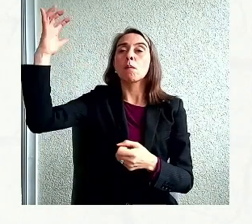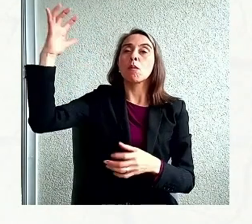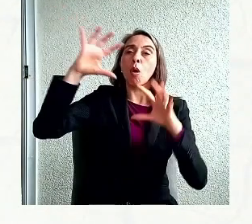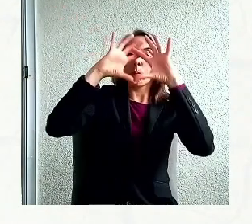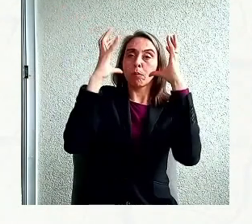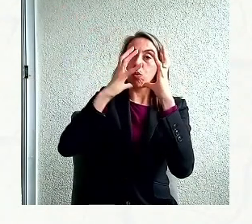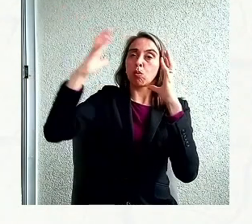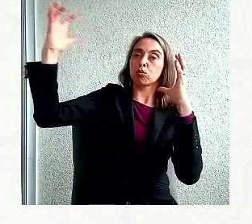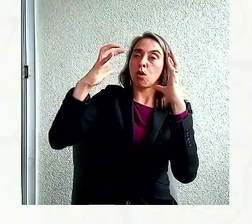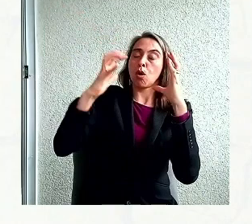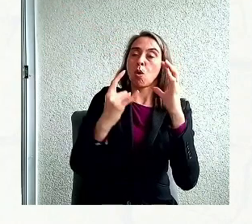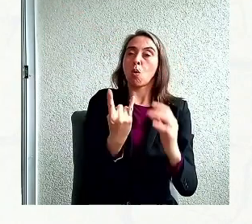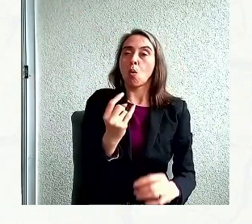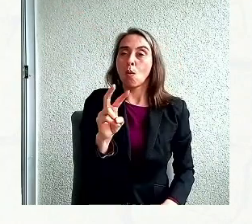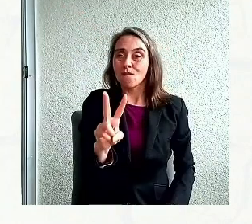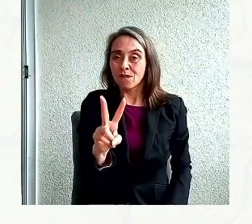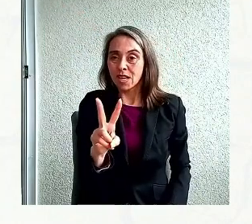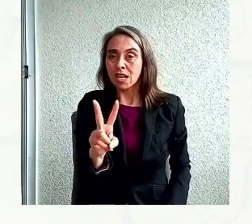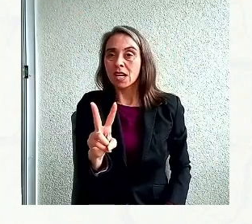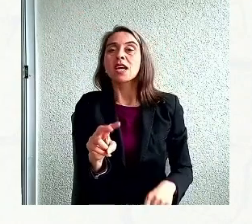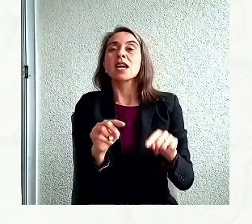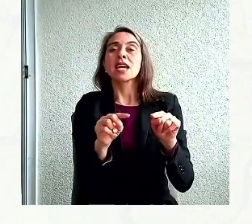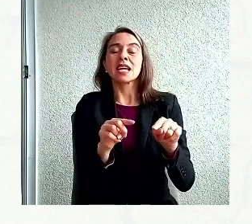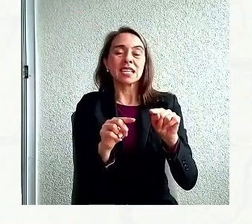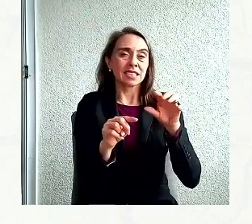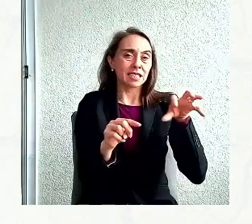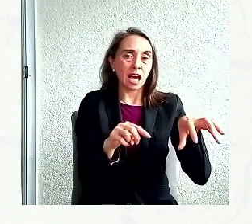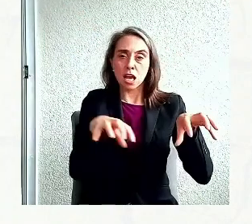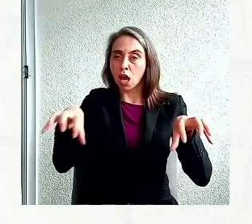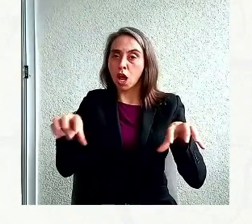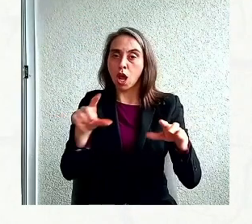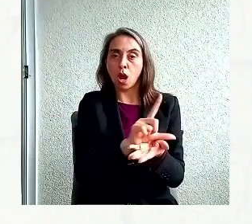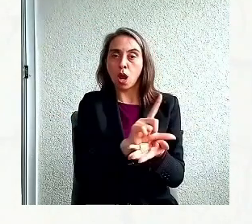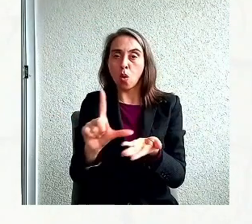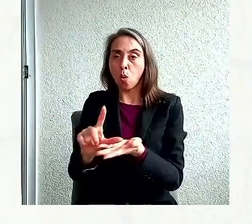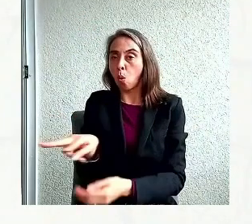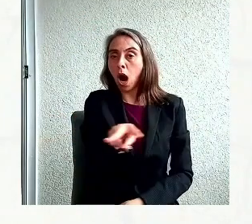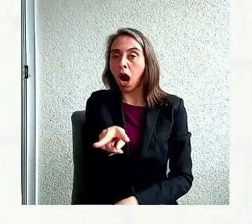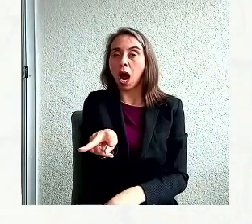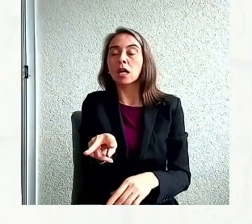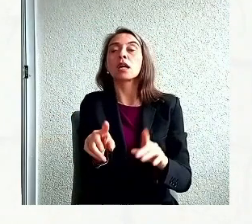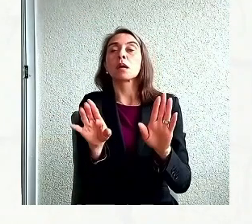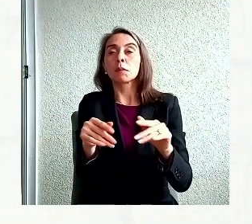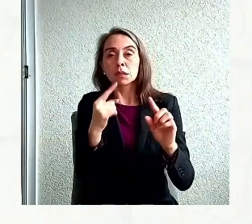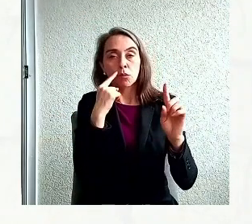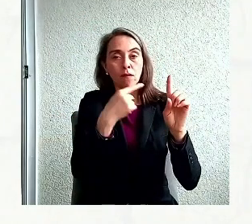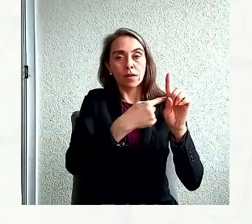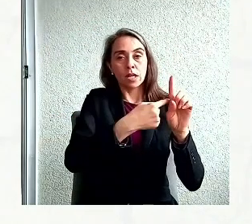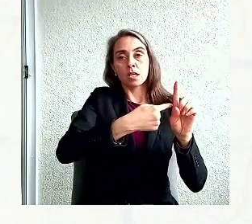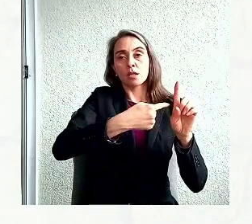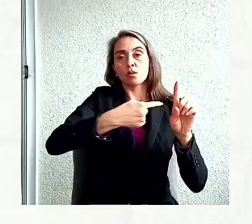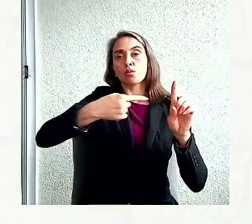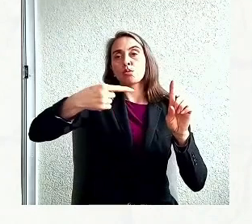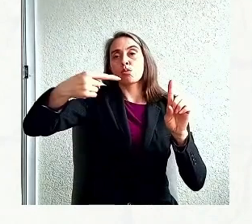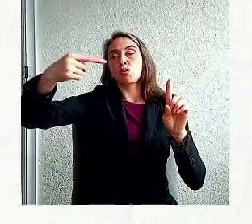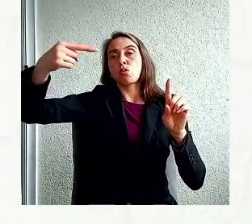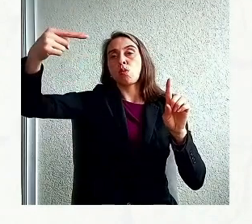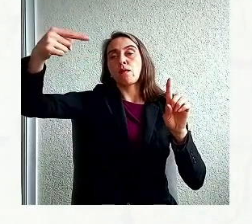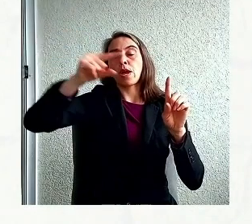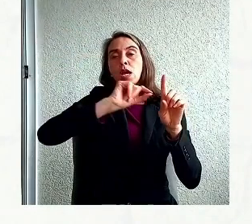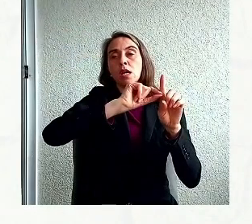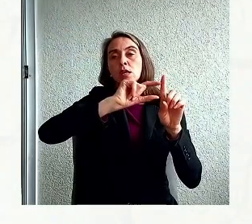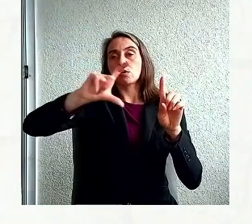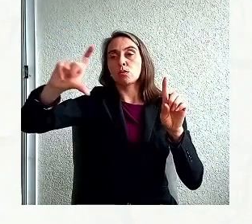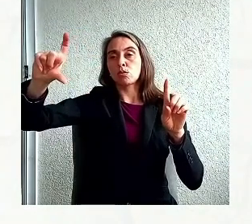en el caso de la concentración de Black Carbon, obtenido obviamente de imágenes satelitales, en este caso de reanálisis MERRA, y también los datos